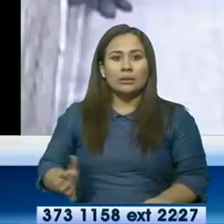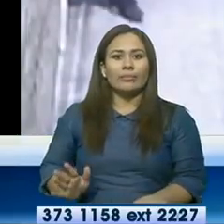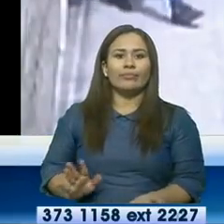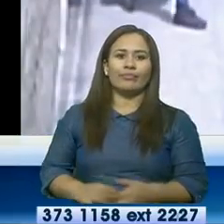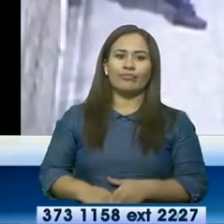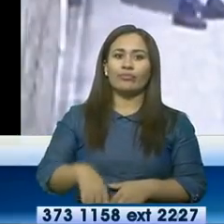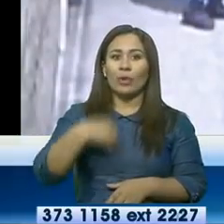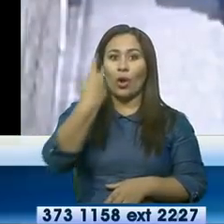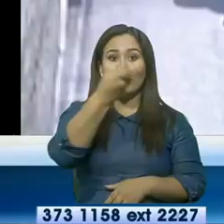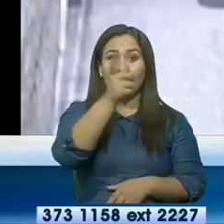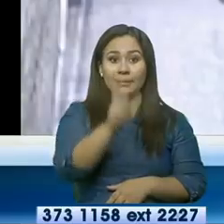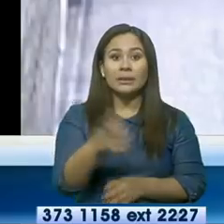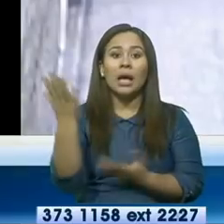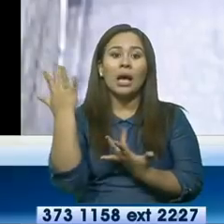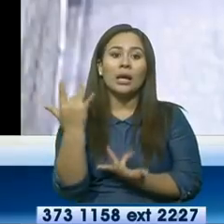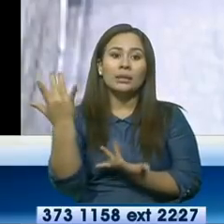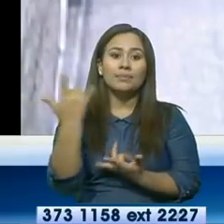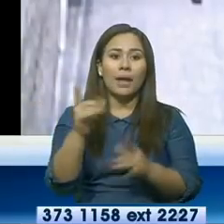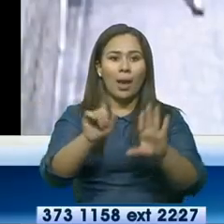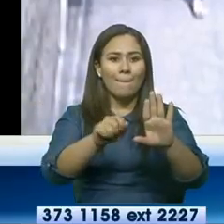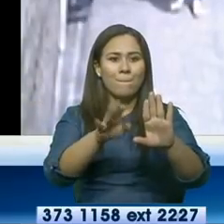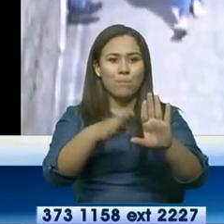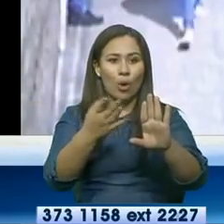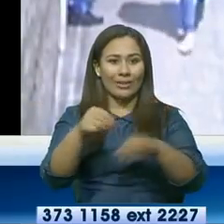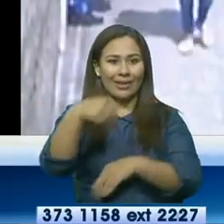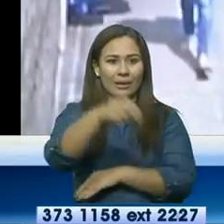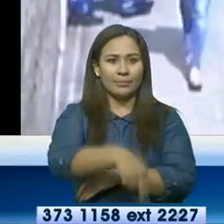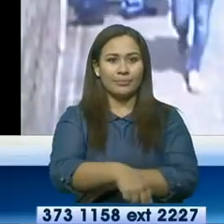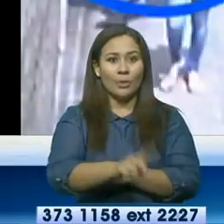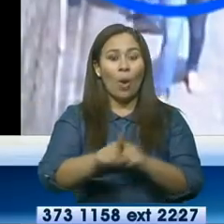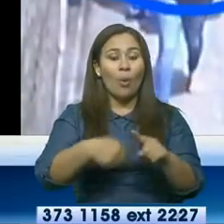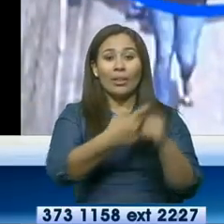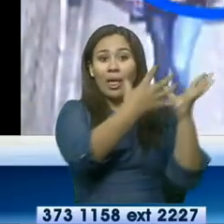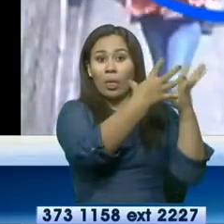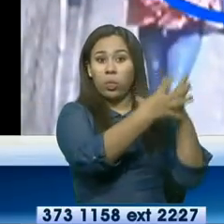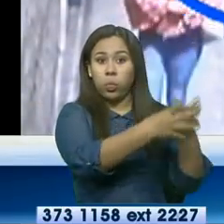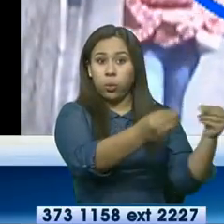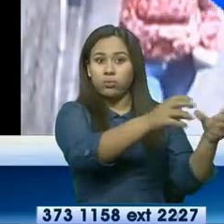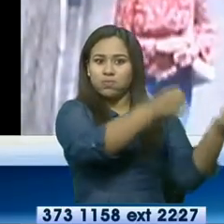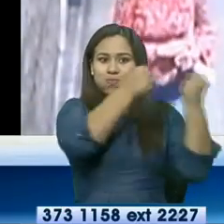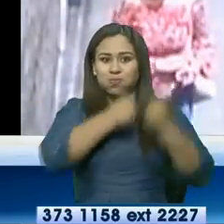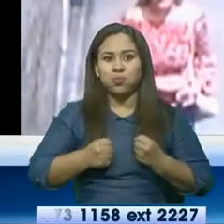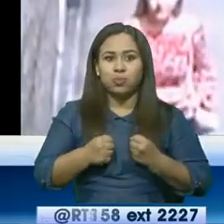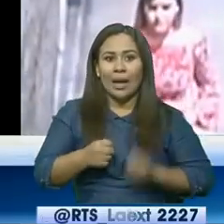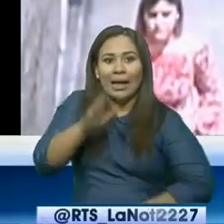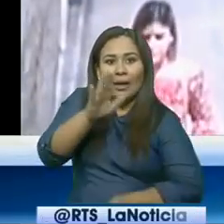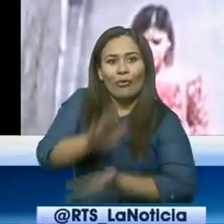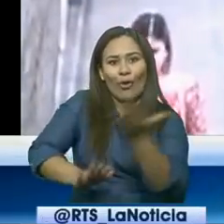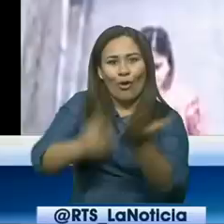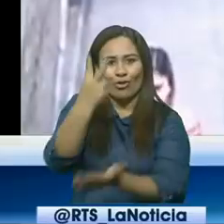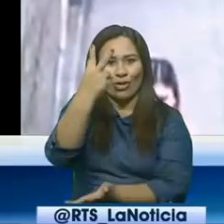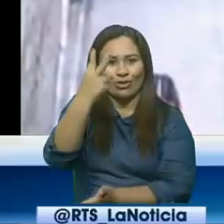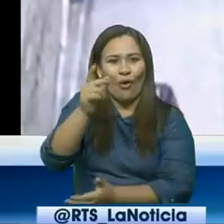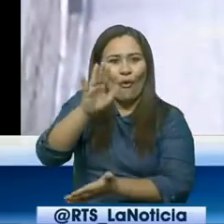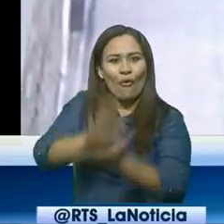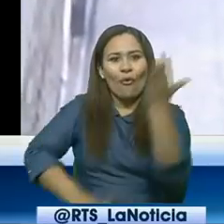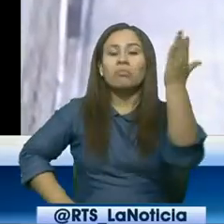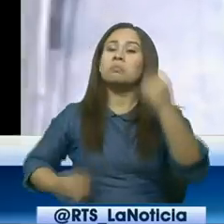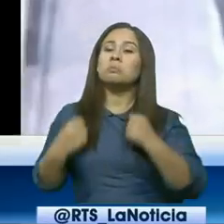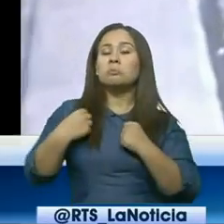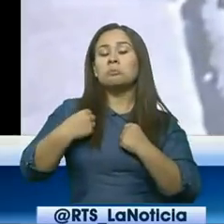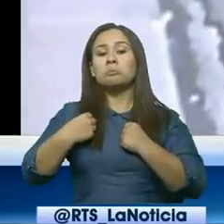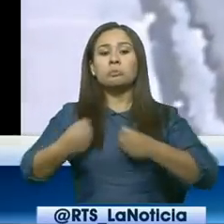el otro esperaba en la puerta de ingreso y cuando ya despojaron a todos abandonaron el sitio campantes